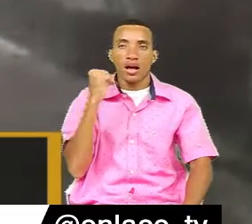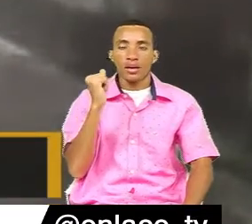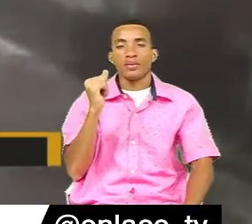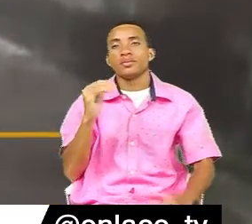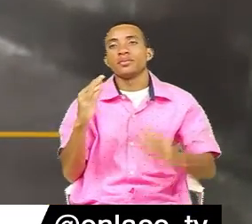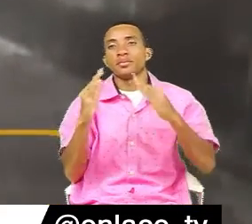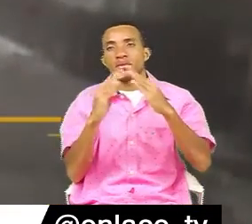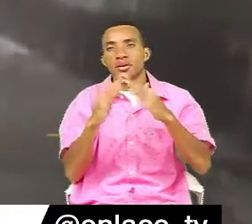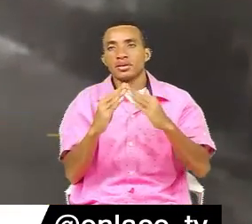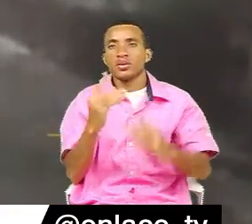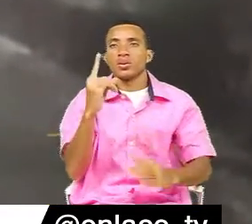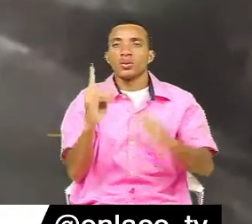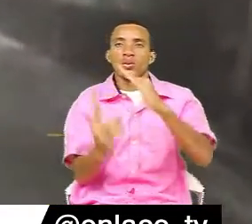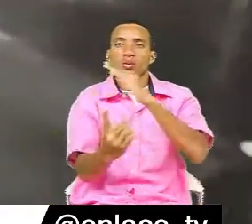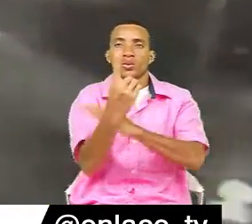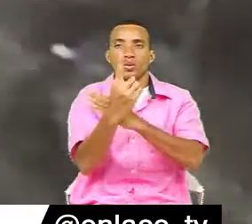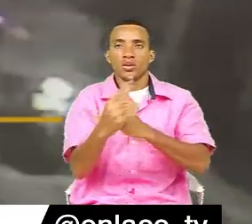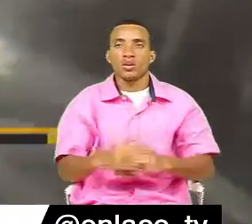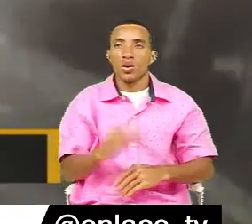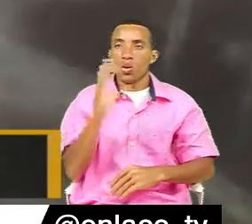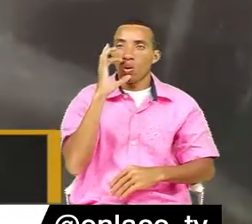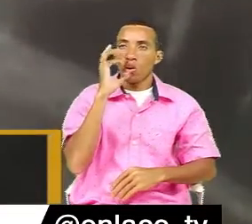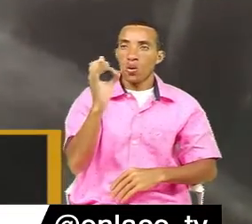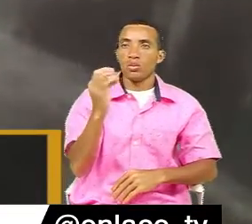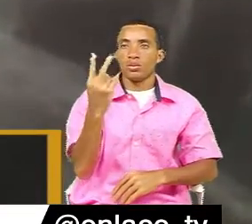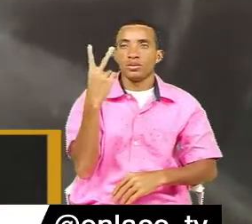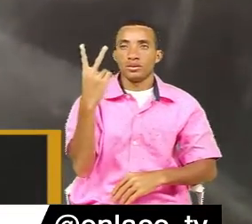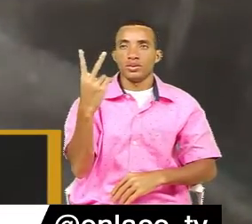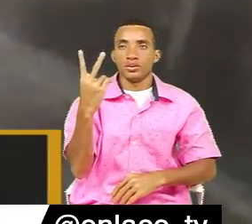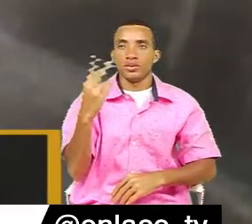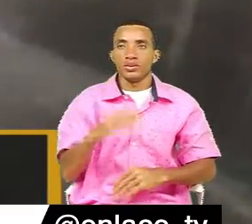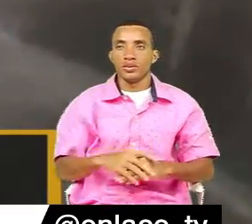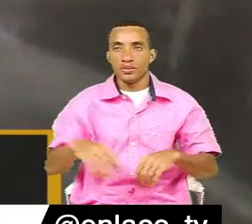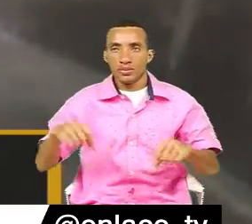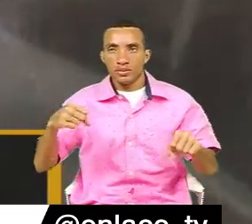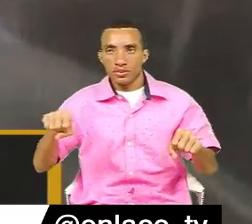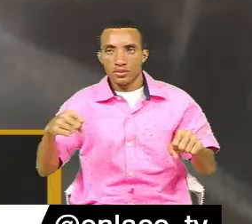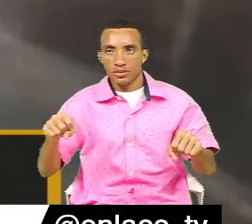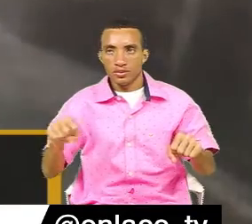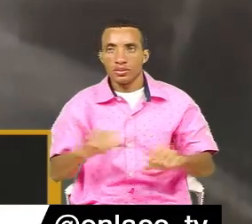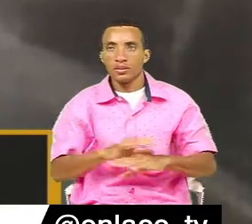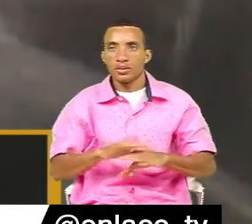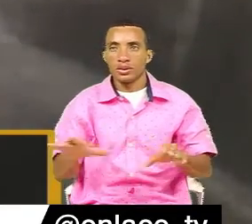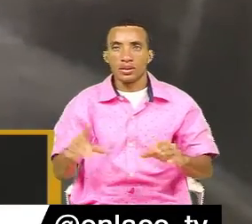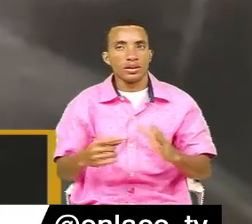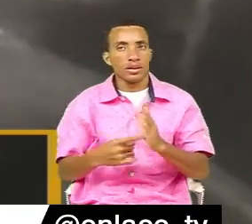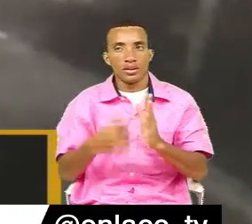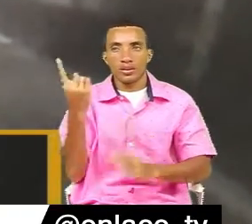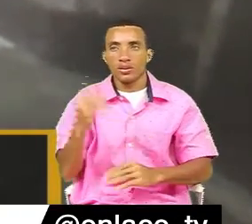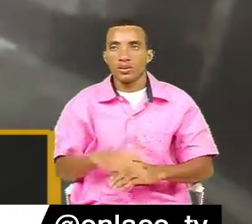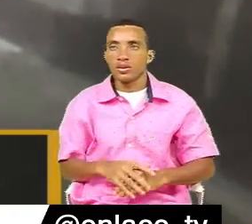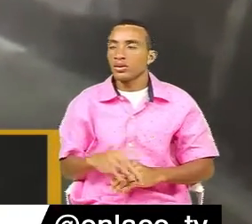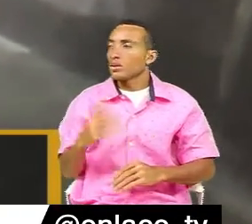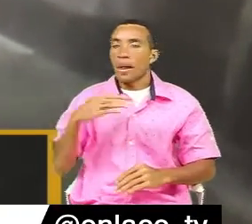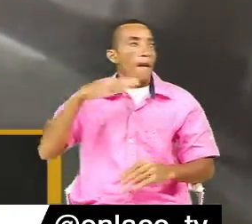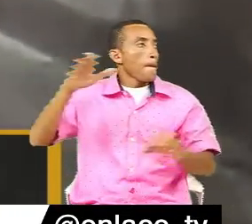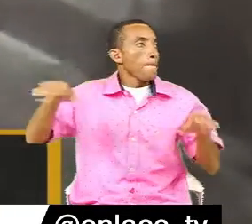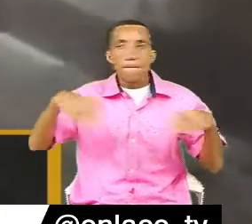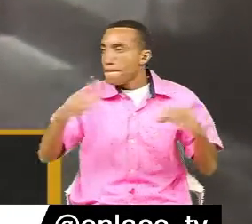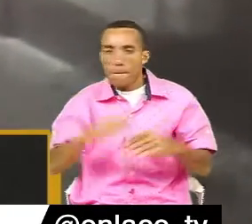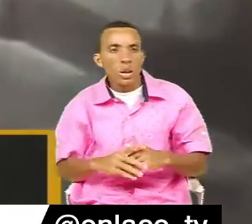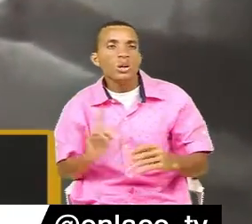la 1 de la madrugada es asaltada por 2 sujetos que se movilizan en una motocicleta y quienes, percatándose de la soledad de la zona, cometen el